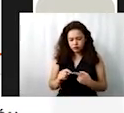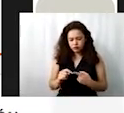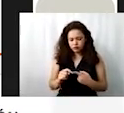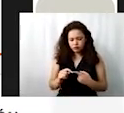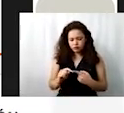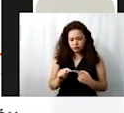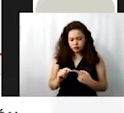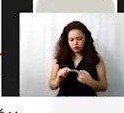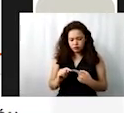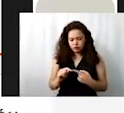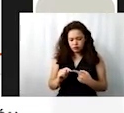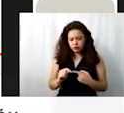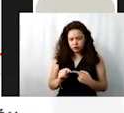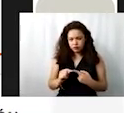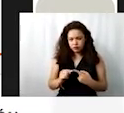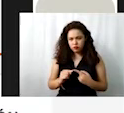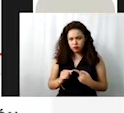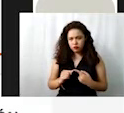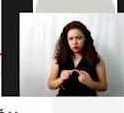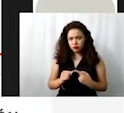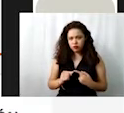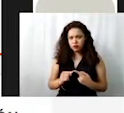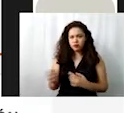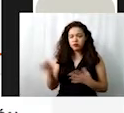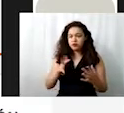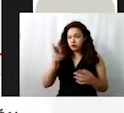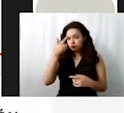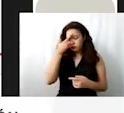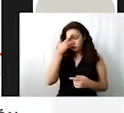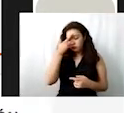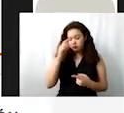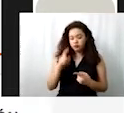la portada? ¿Se acuerdan?